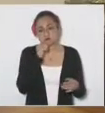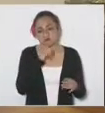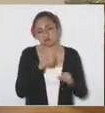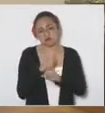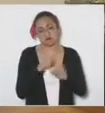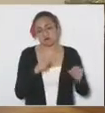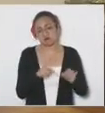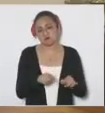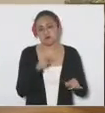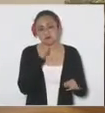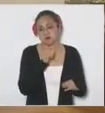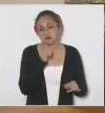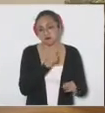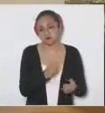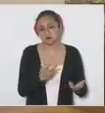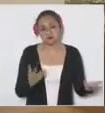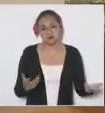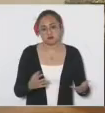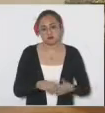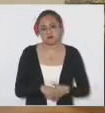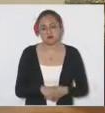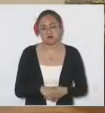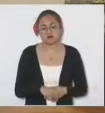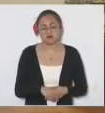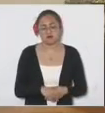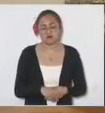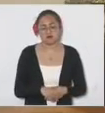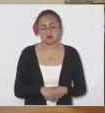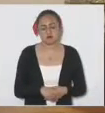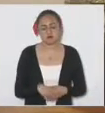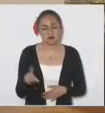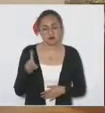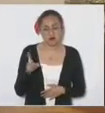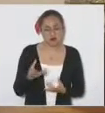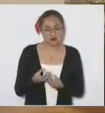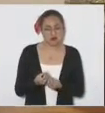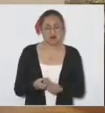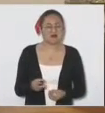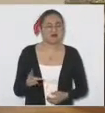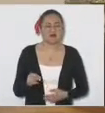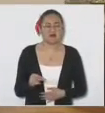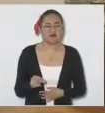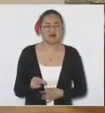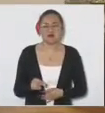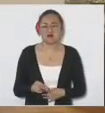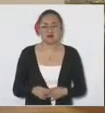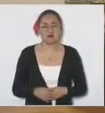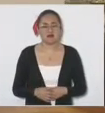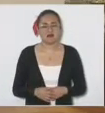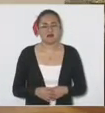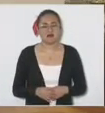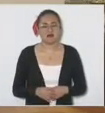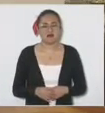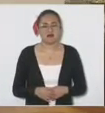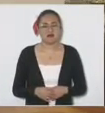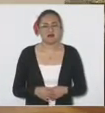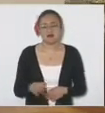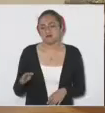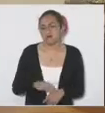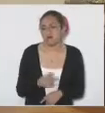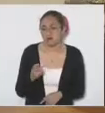cierto siempre ha sido de la izquierda no de la derecha Por